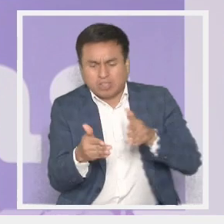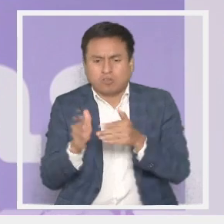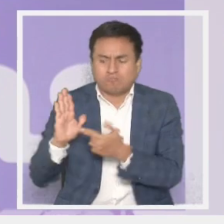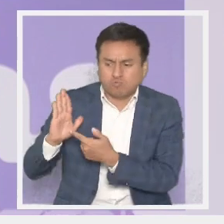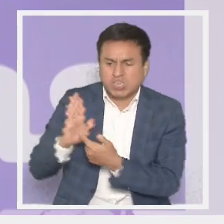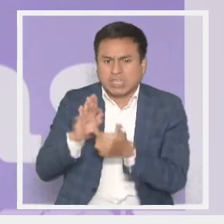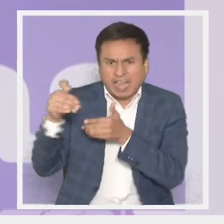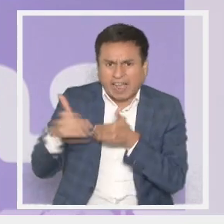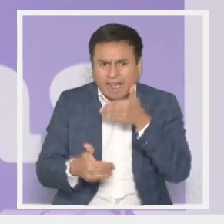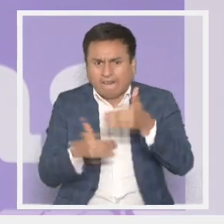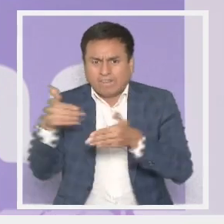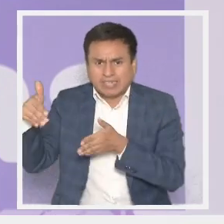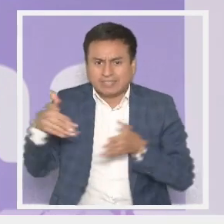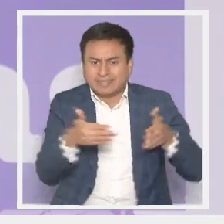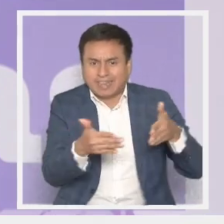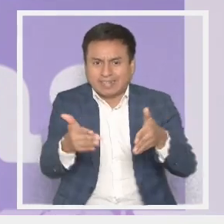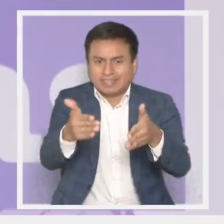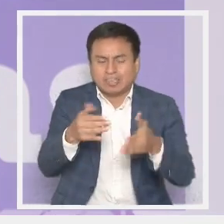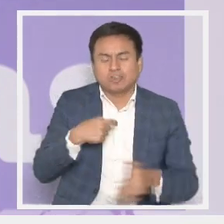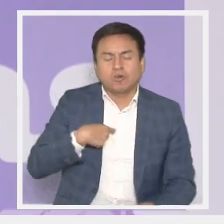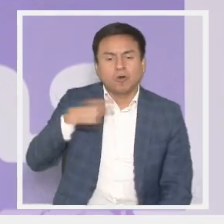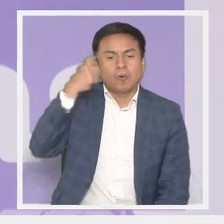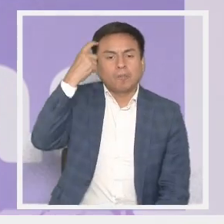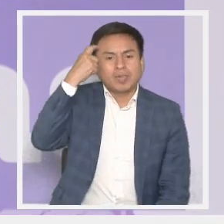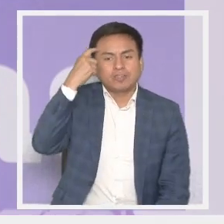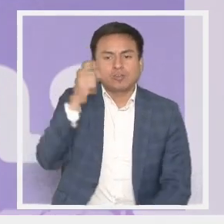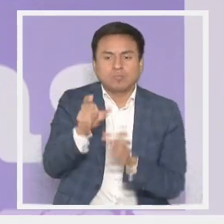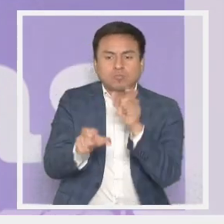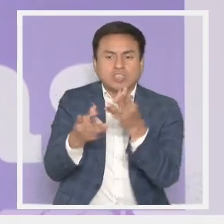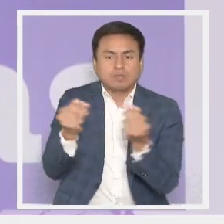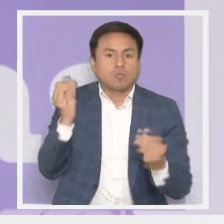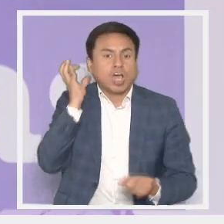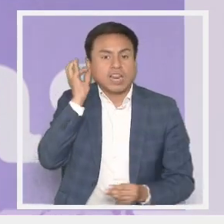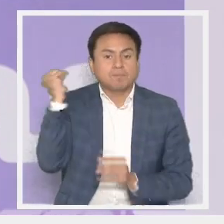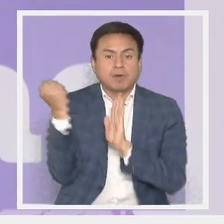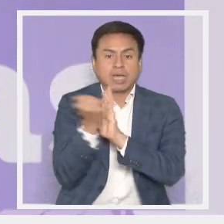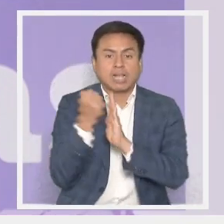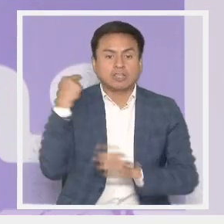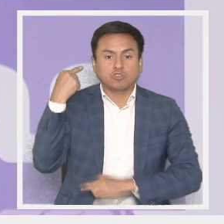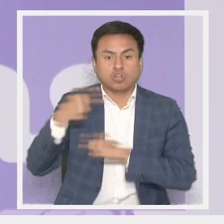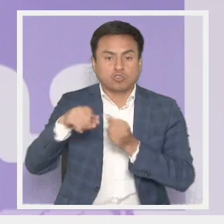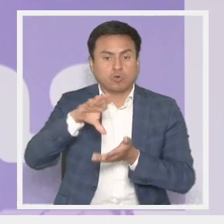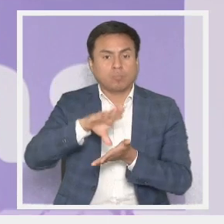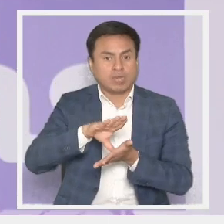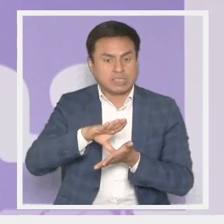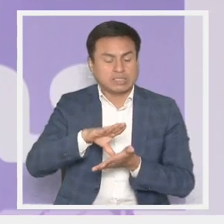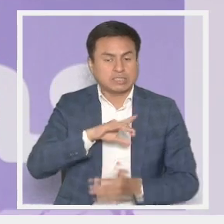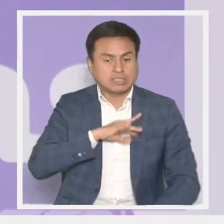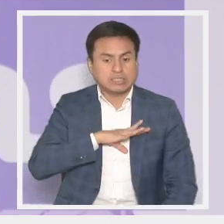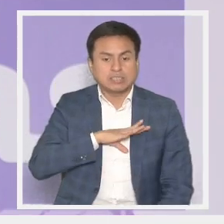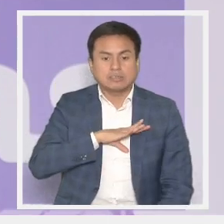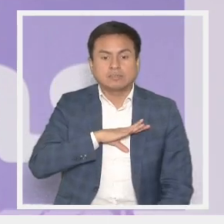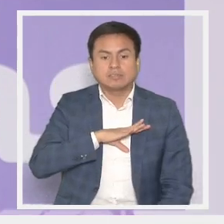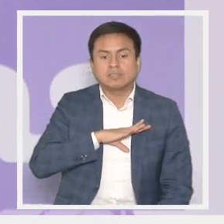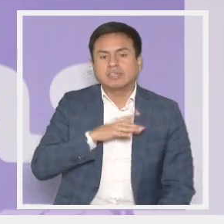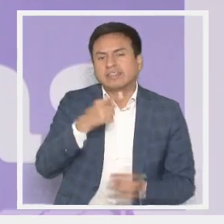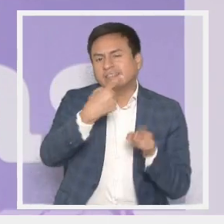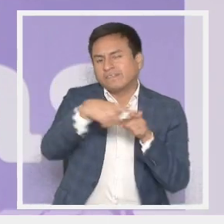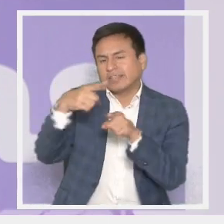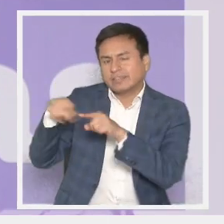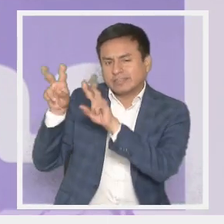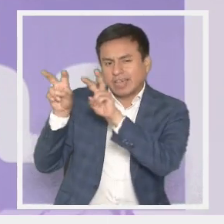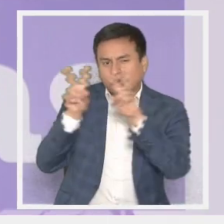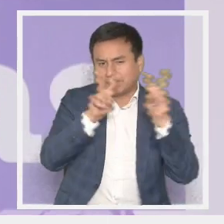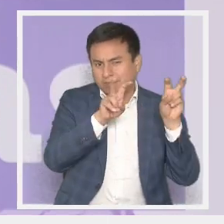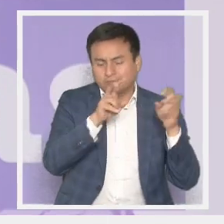avanzar. Pienso en tantas mujeres que han marcado la historia de nuestro país desde tan diferentes